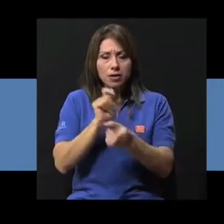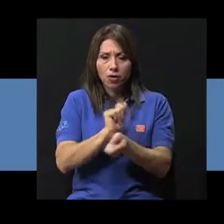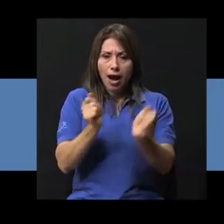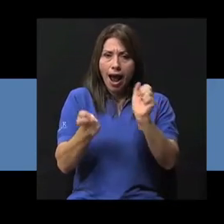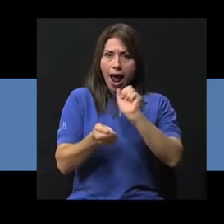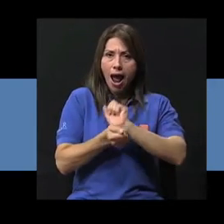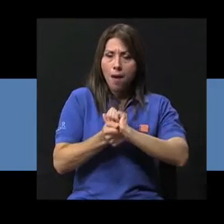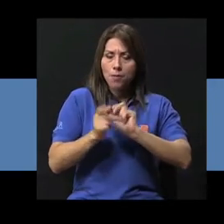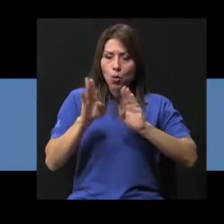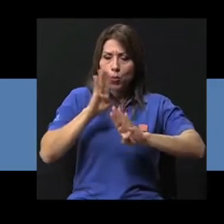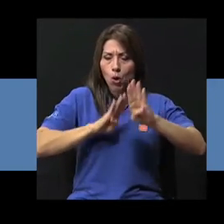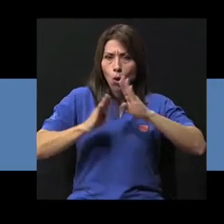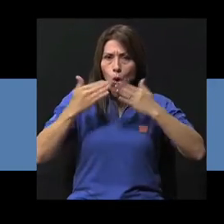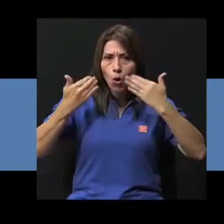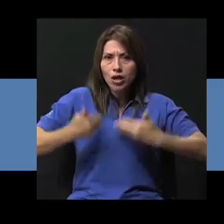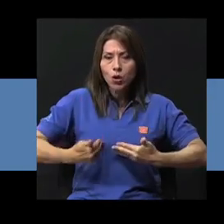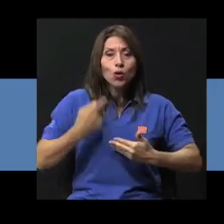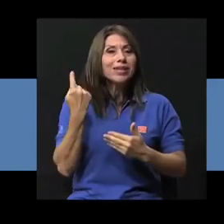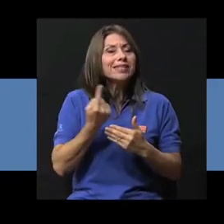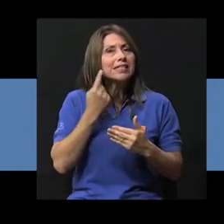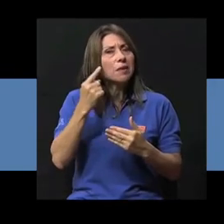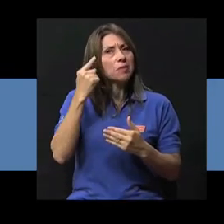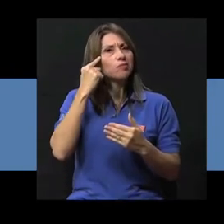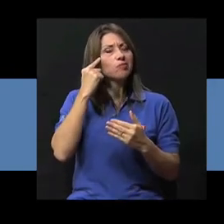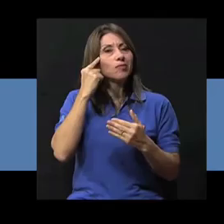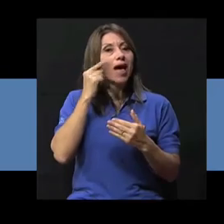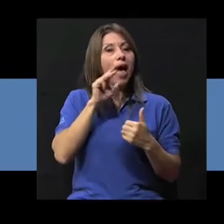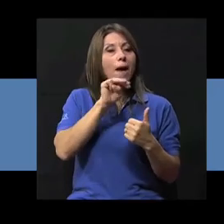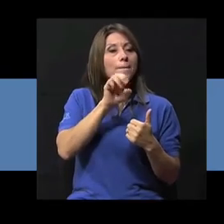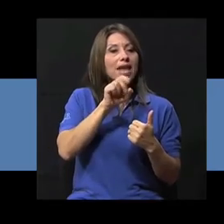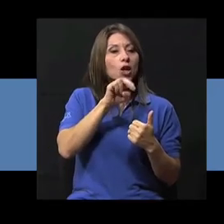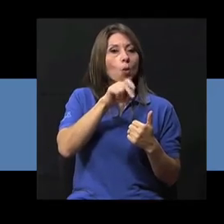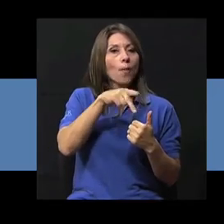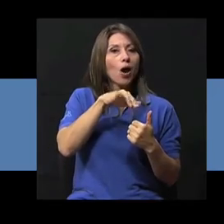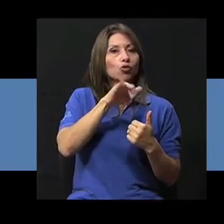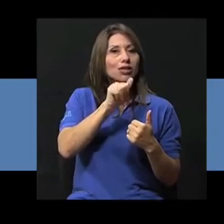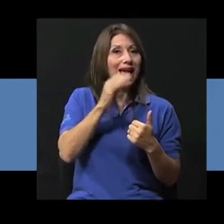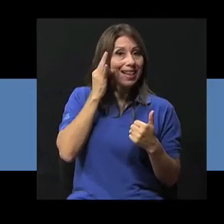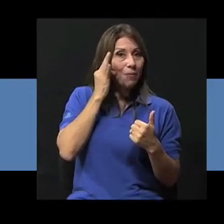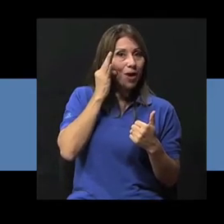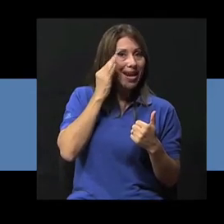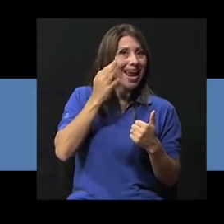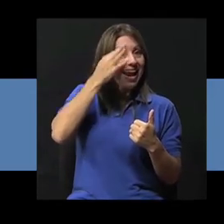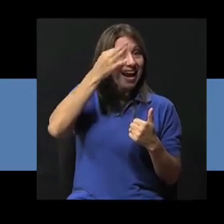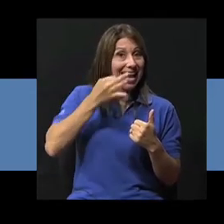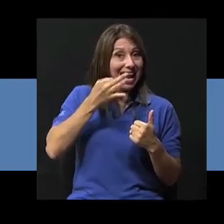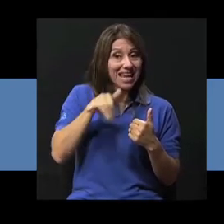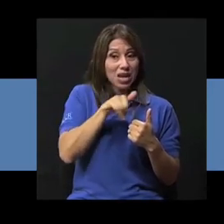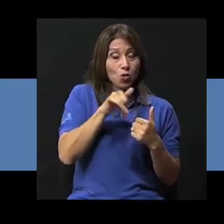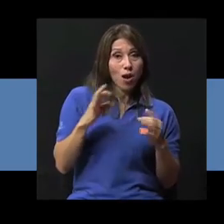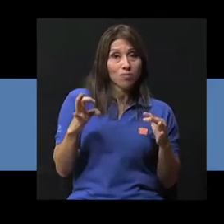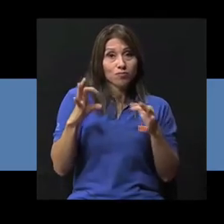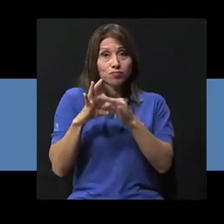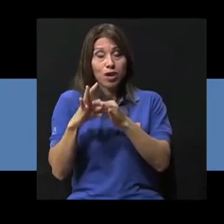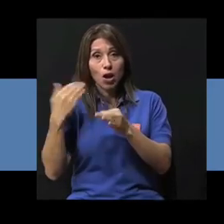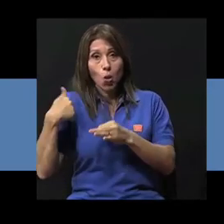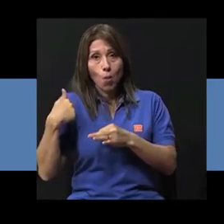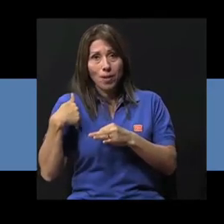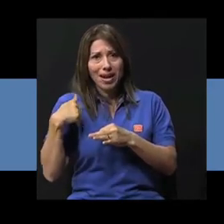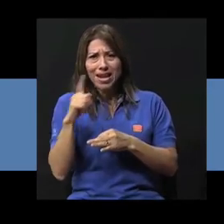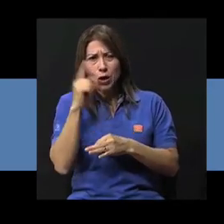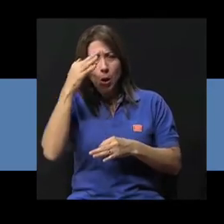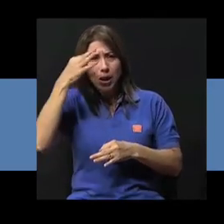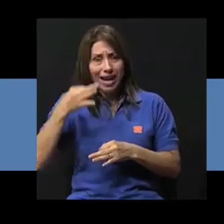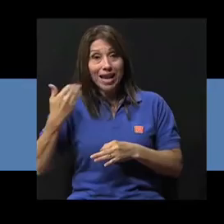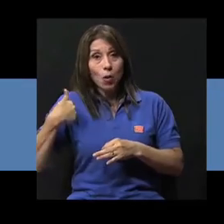cambio biológico ahí. Entonces, digamos, siempre se asocia, digamos, la menopausia con mujer y con la mujer, y creen que el hombre no